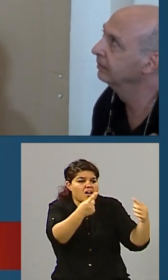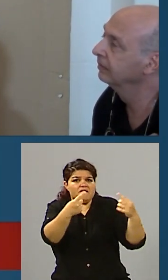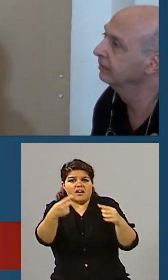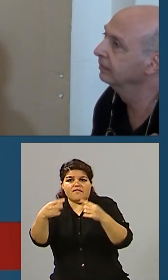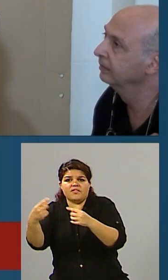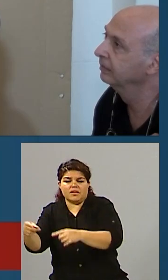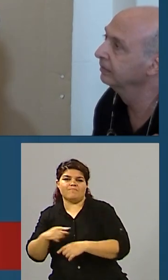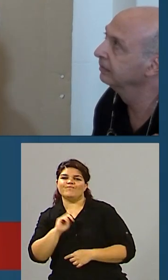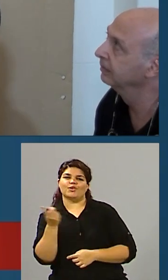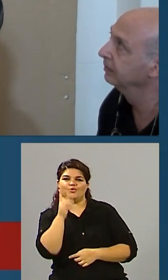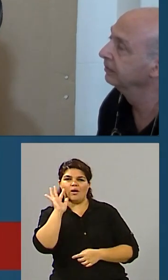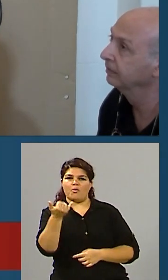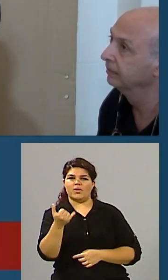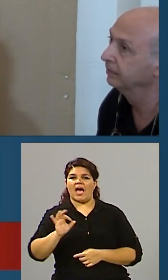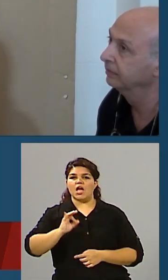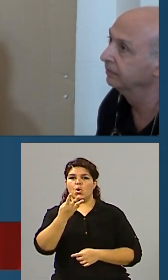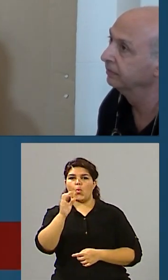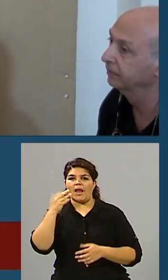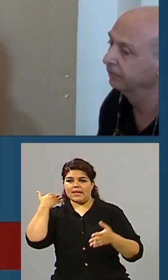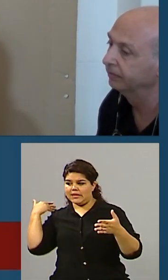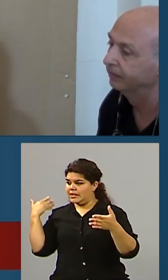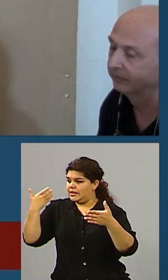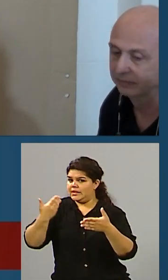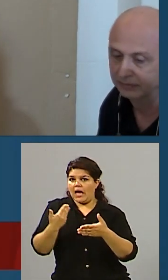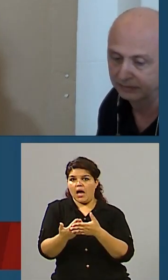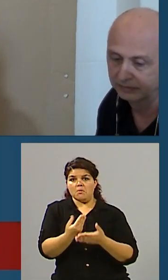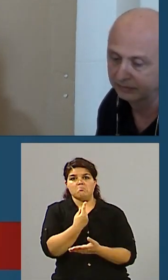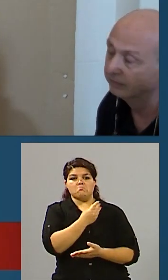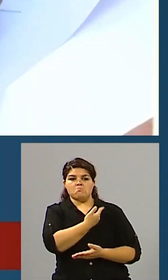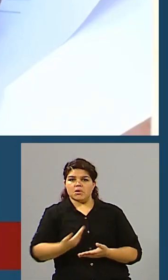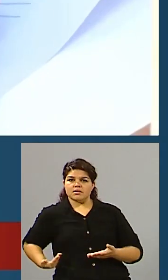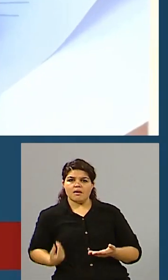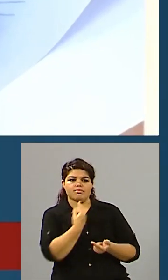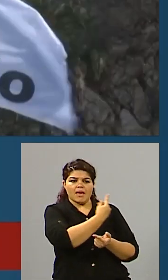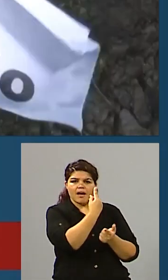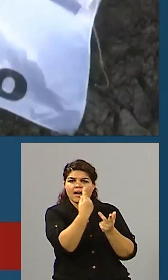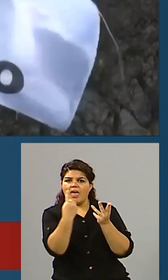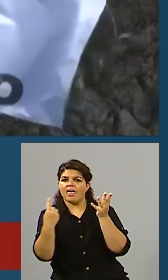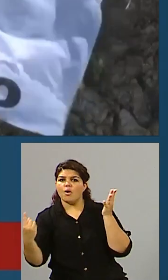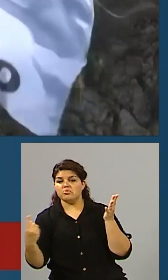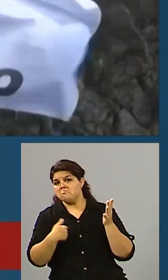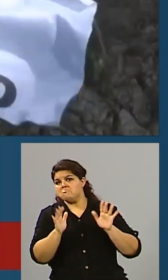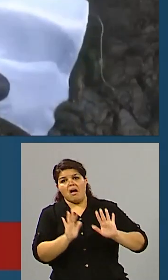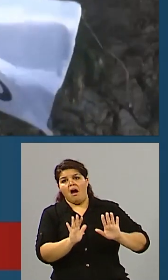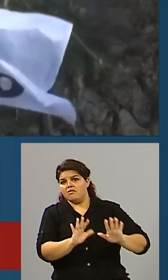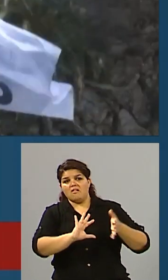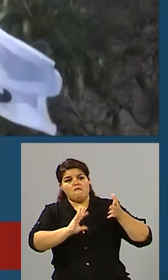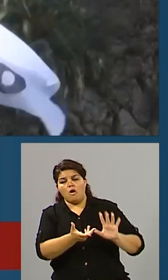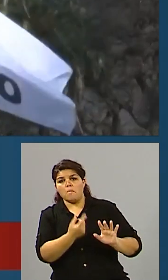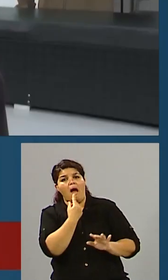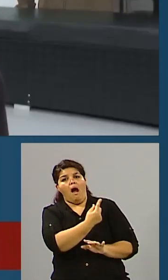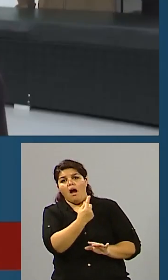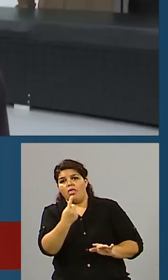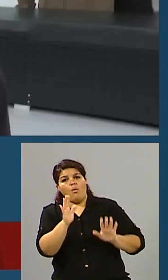de democracia en el país, cada presidente enseña su estilo. Muy posiblemente este sea el estilo que vamos a tener en los